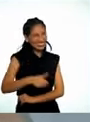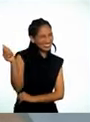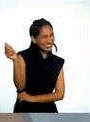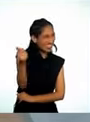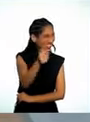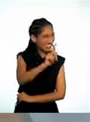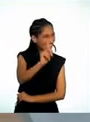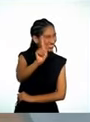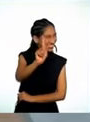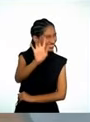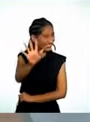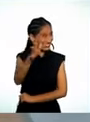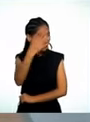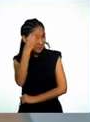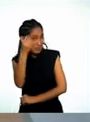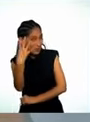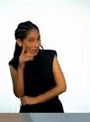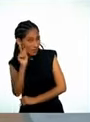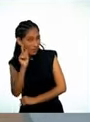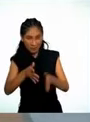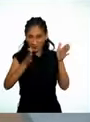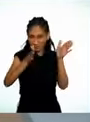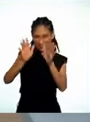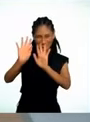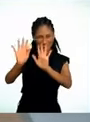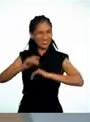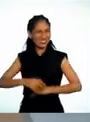crean que me olvide en el pro organizador